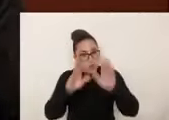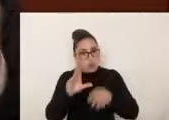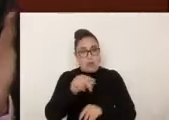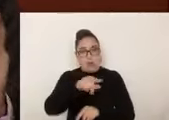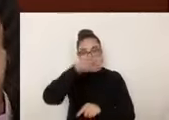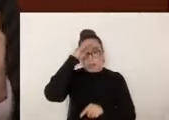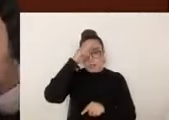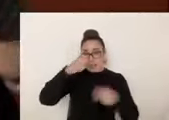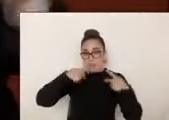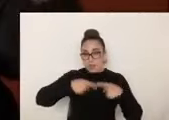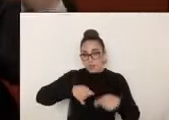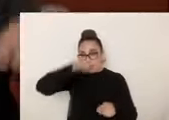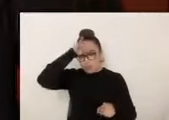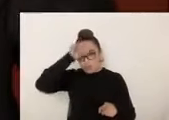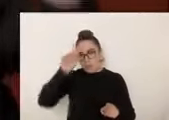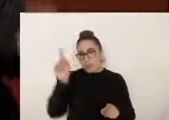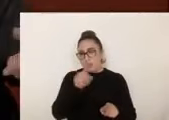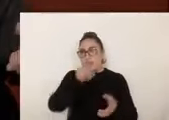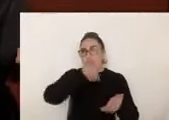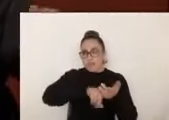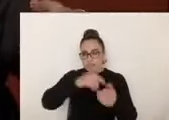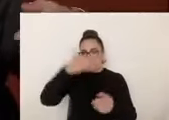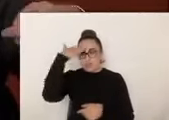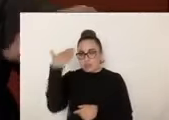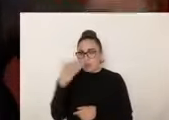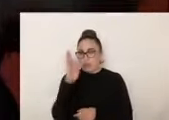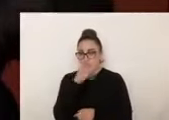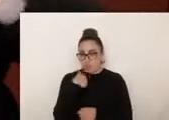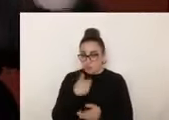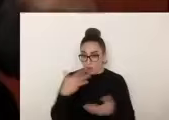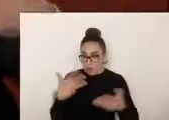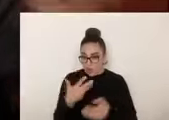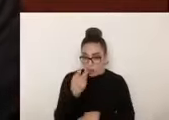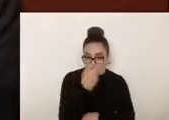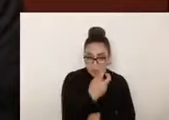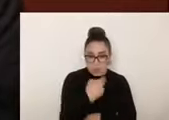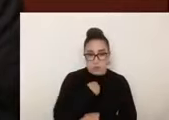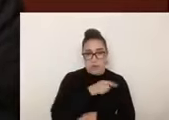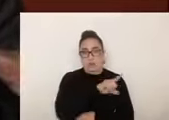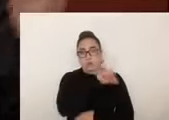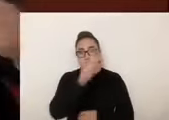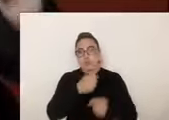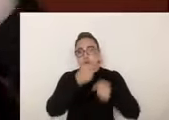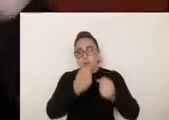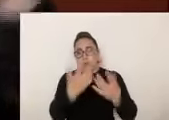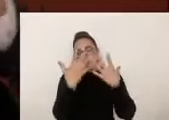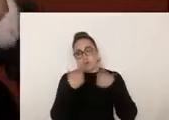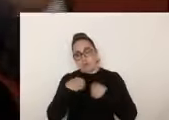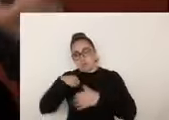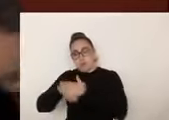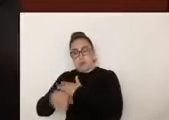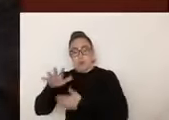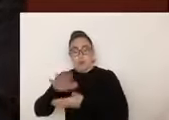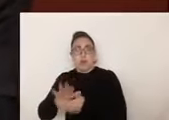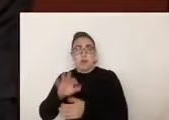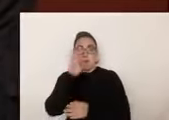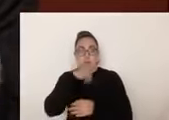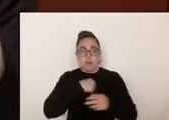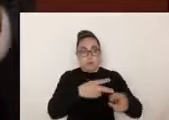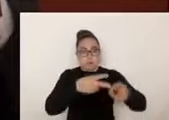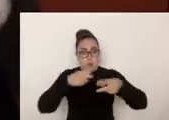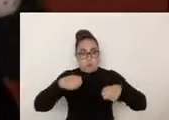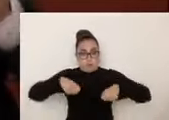entienden perfectamente la idea de si hago esto puedo ser objeto de atención del sistema penal y por eso no roban la motocicleta